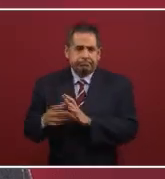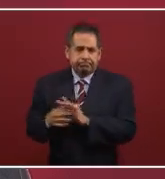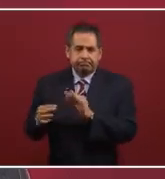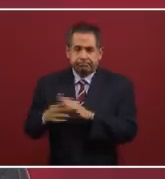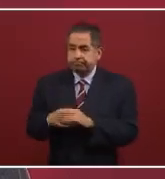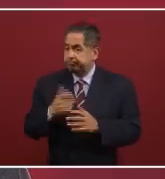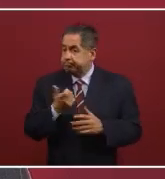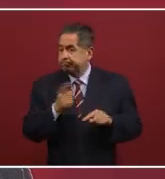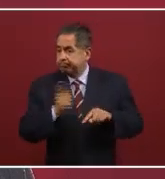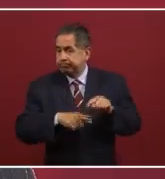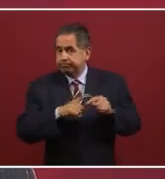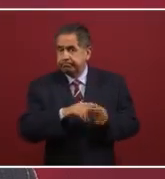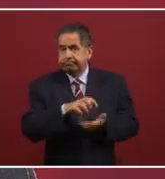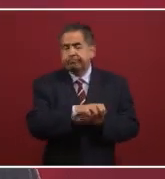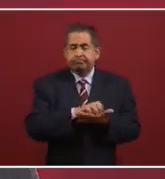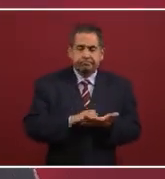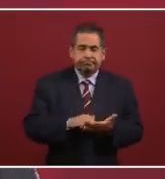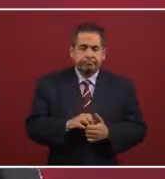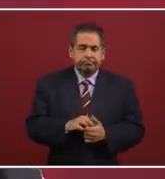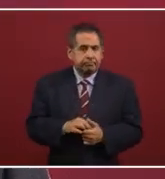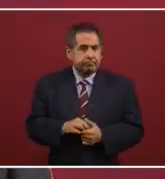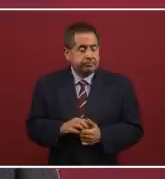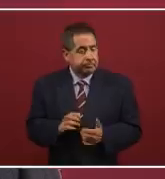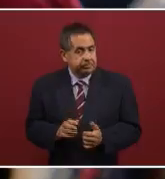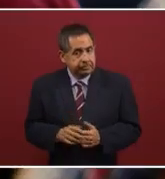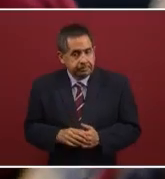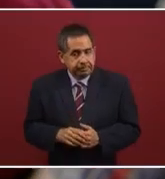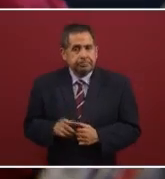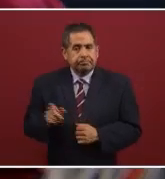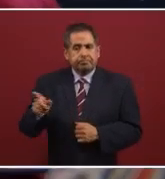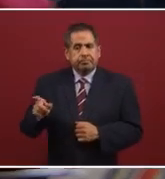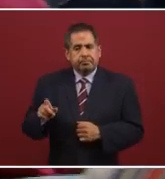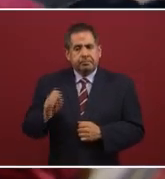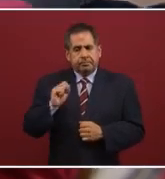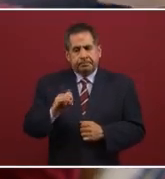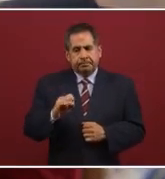etcétera, etcétera, etcétera. Entonces, sí,